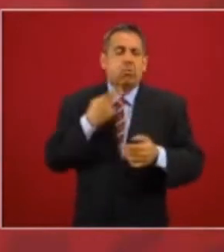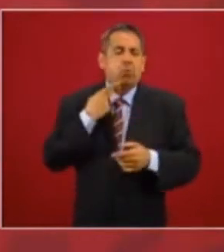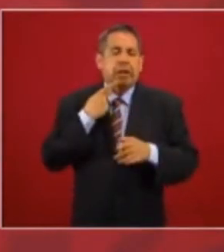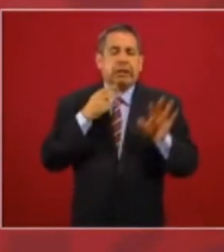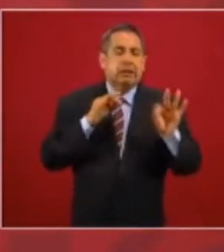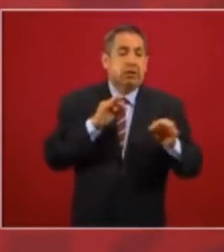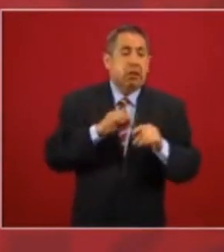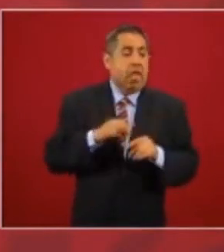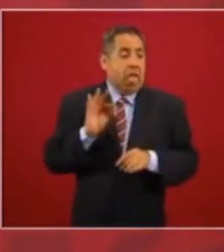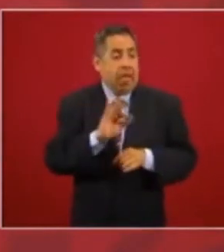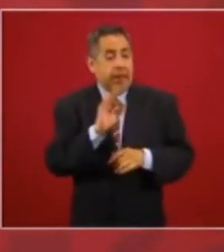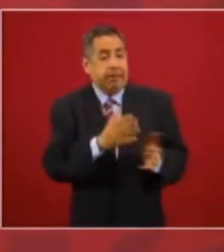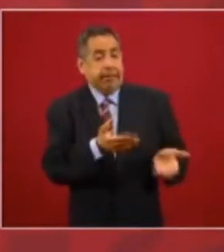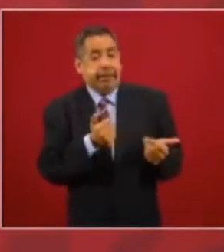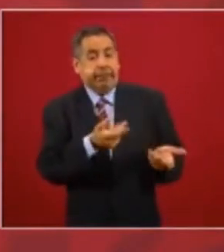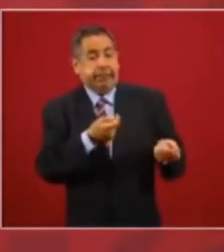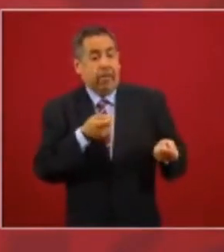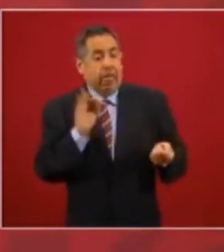acarreo.